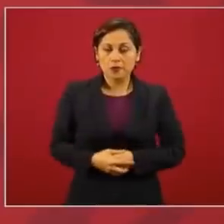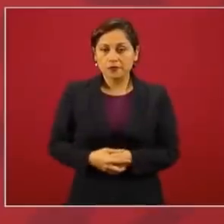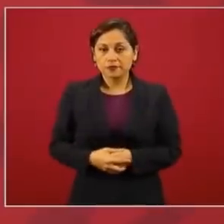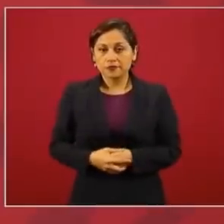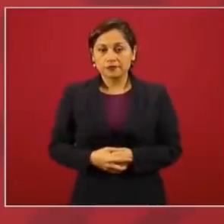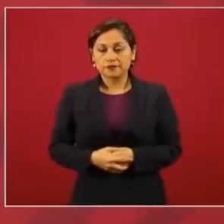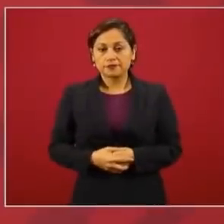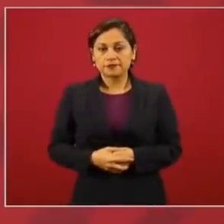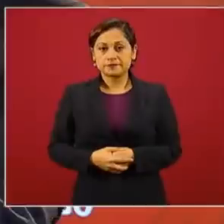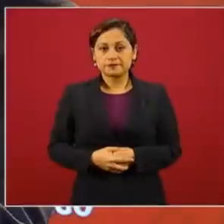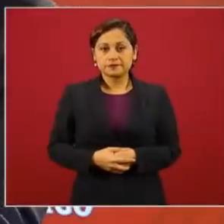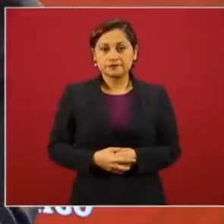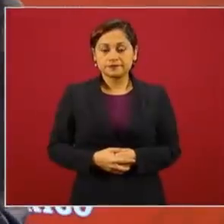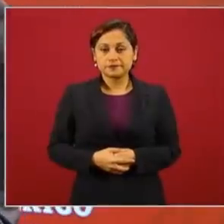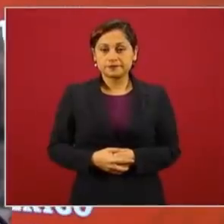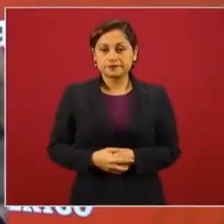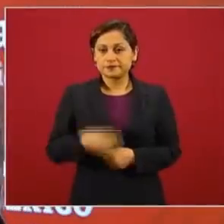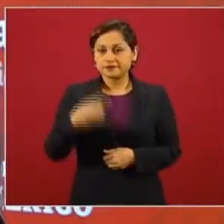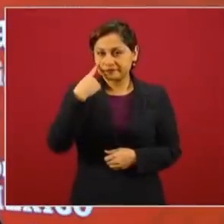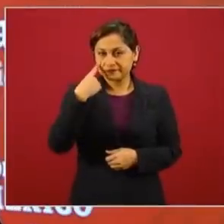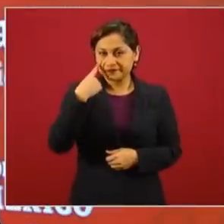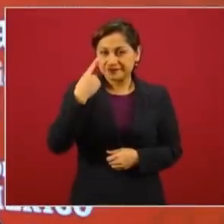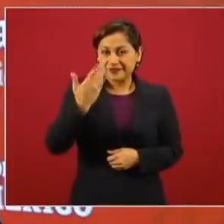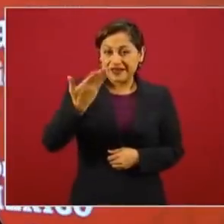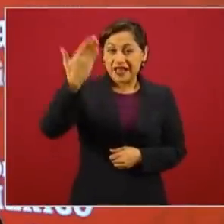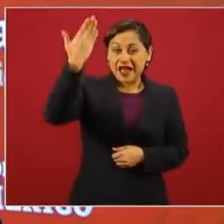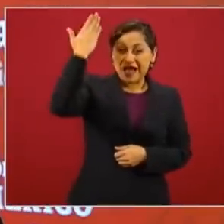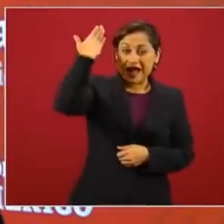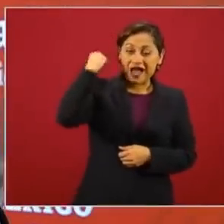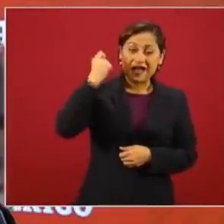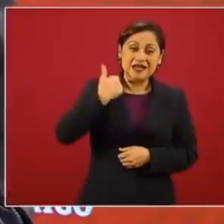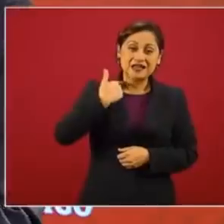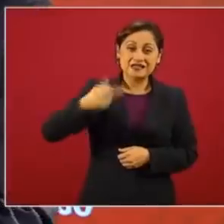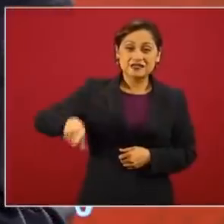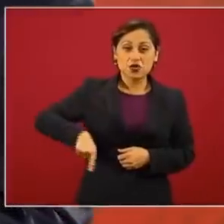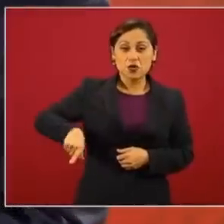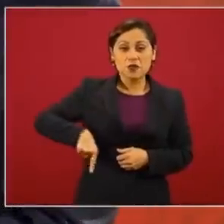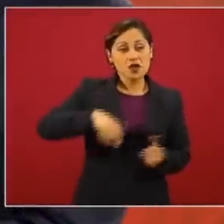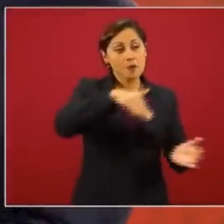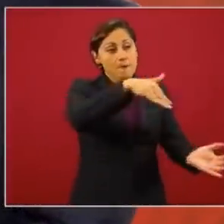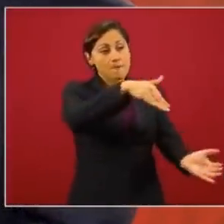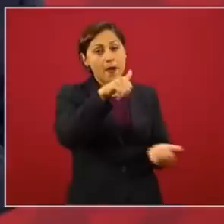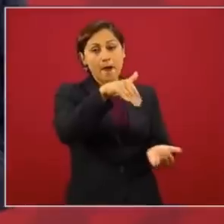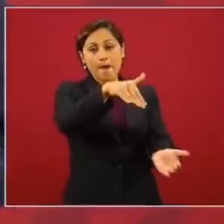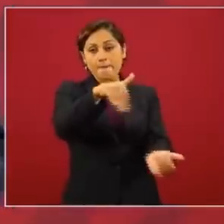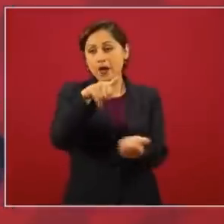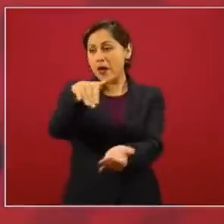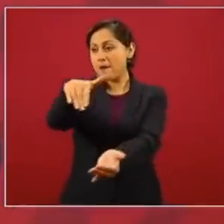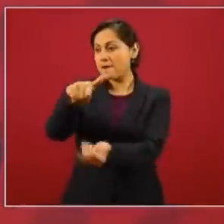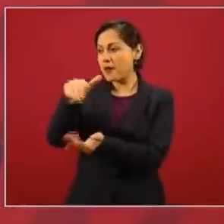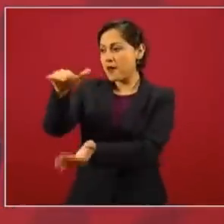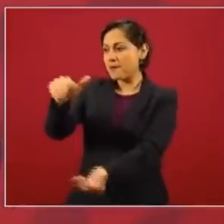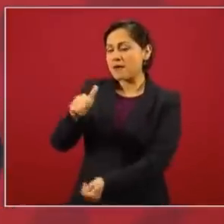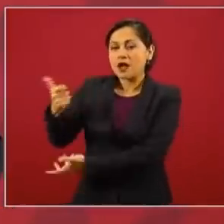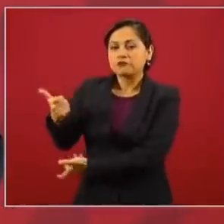Le costaba mucho al pueblo mantener al gobierno. Era un gobierno mantenido